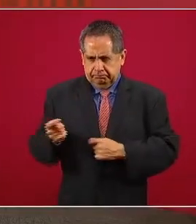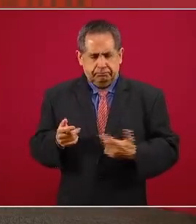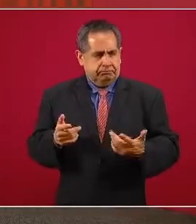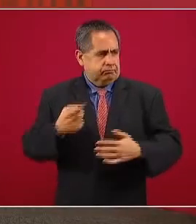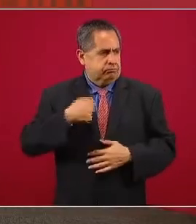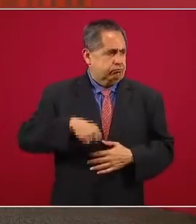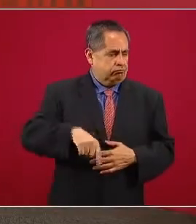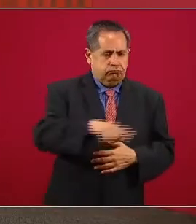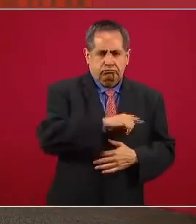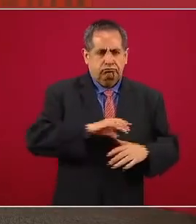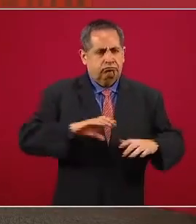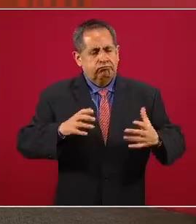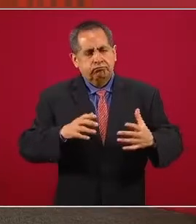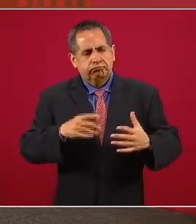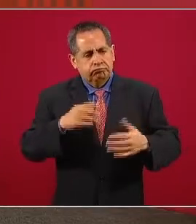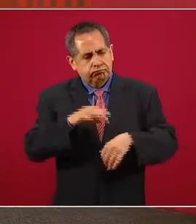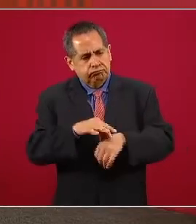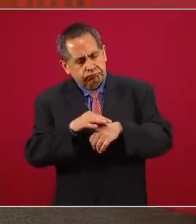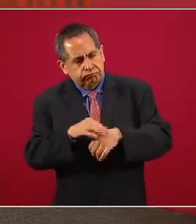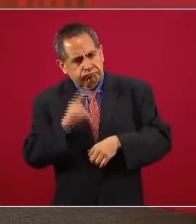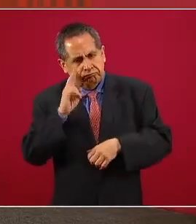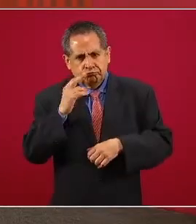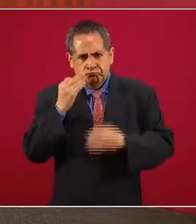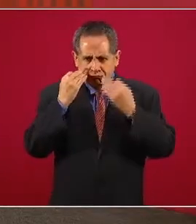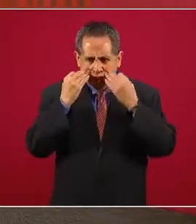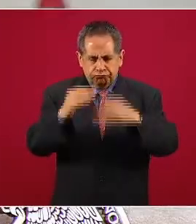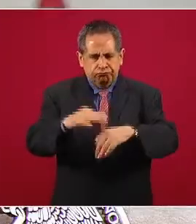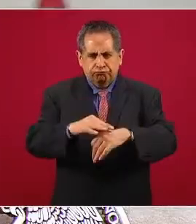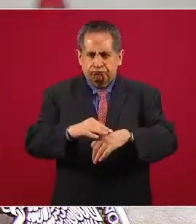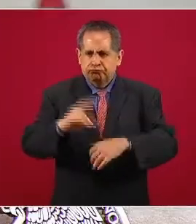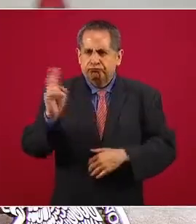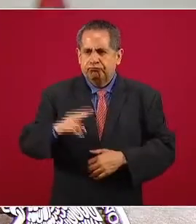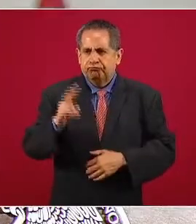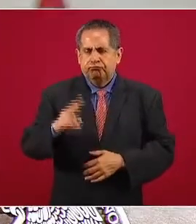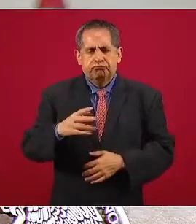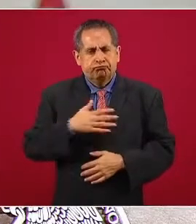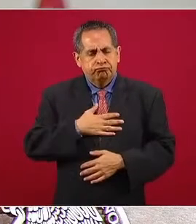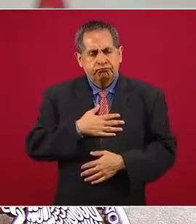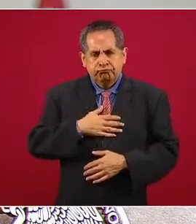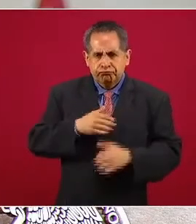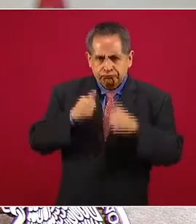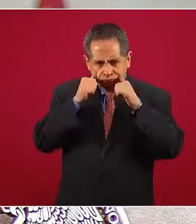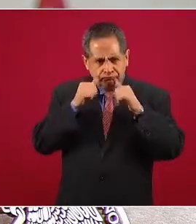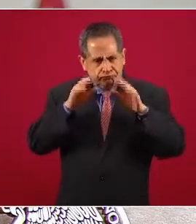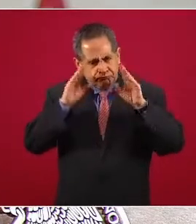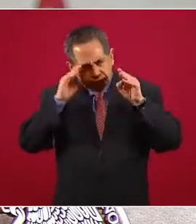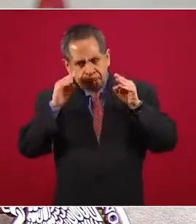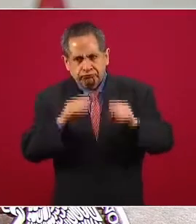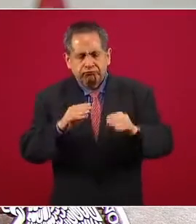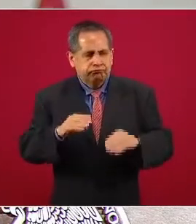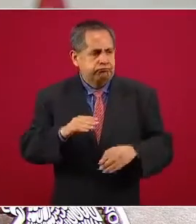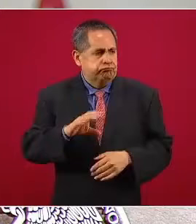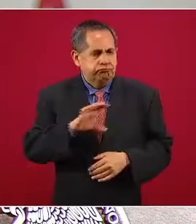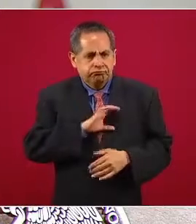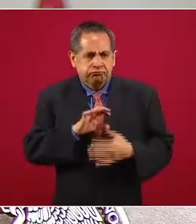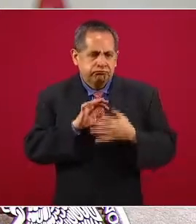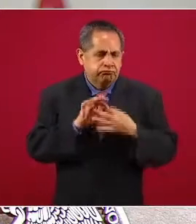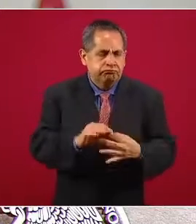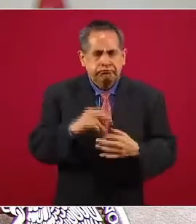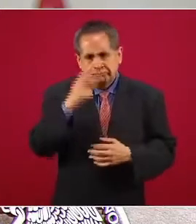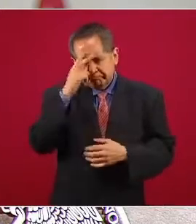estamos con los hechos demostrando nuestro interés en México, nuestro interés en los